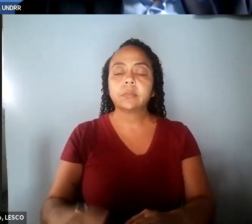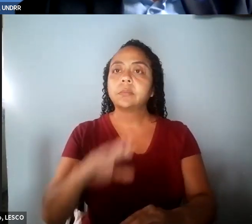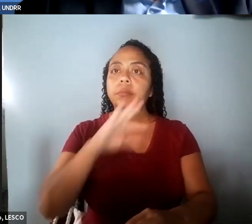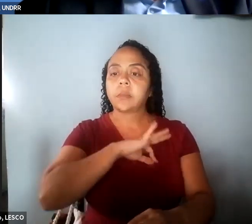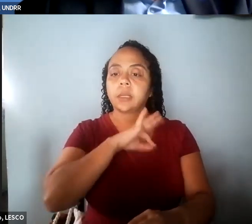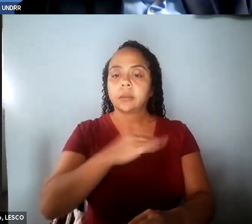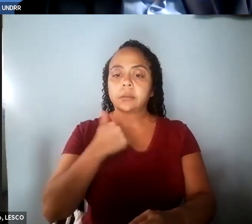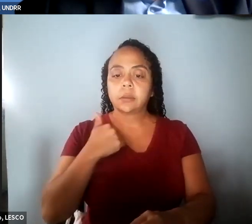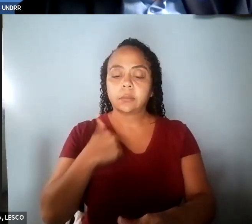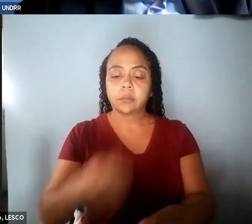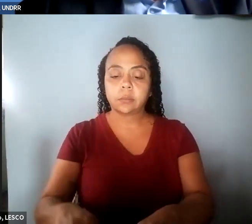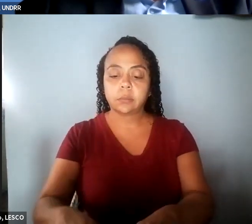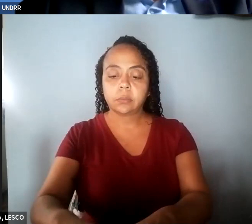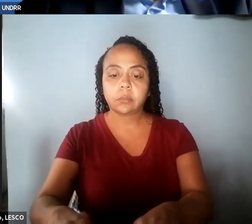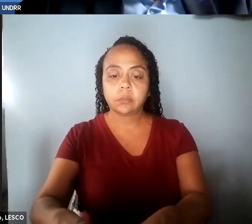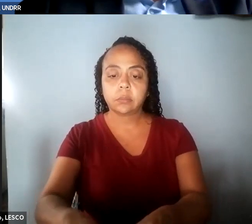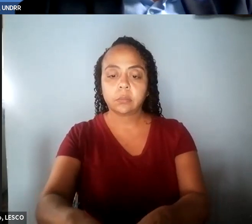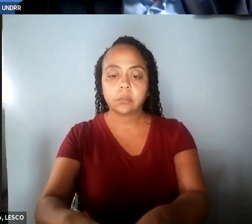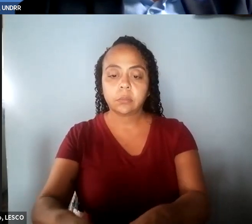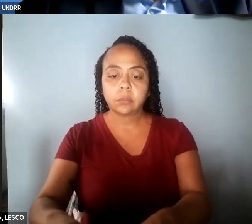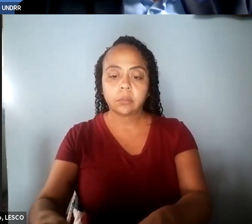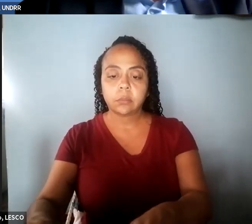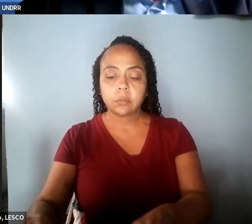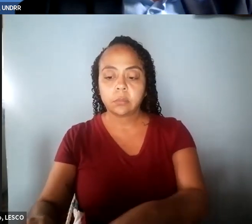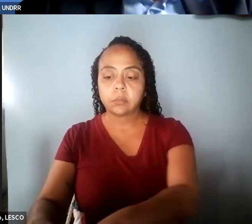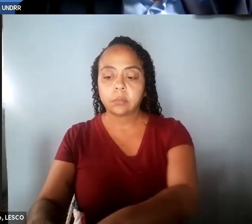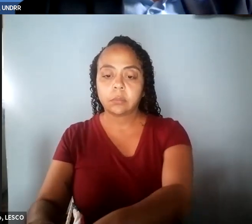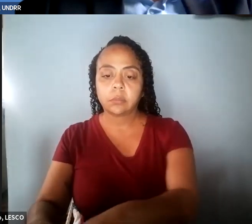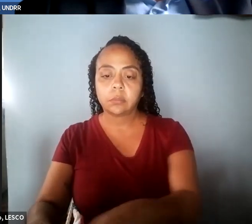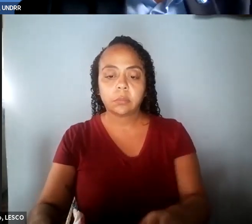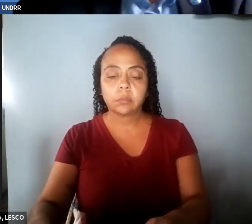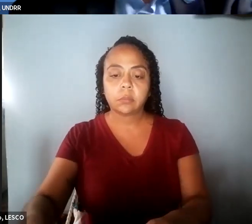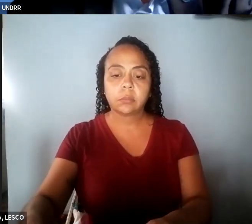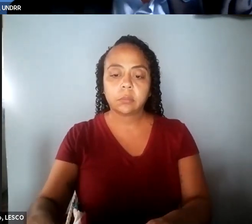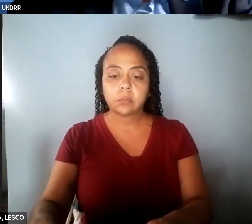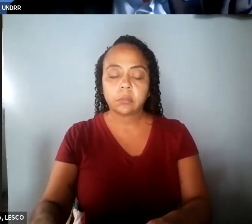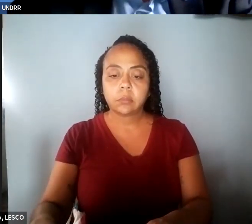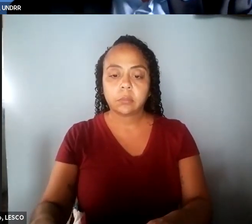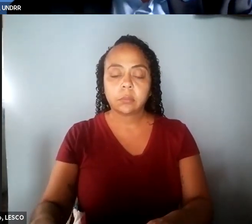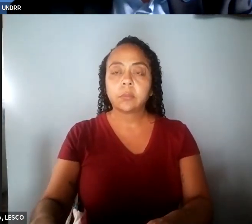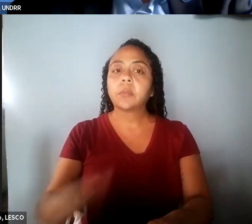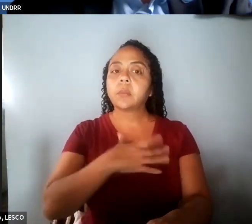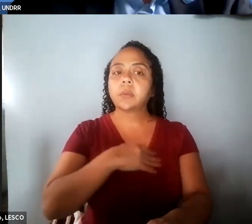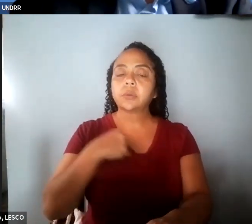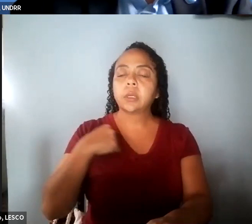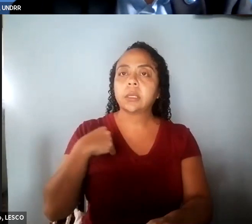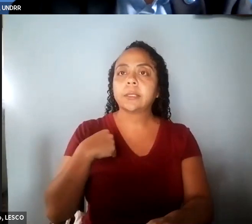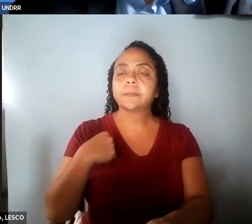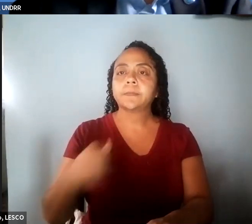a la luz de esta nueva realidad que estamos viviendo pues me gustaría tomar en cuenta